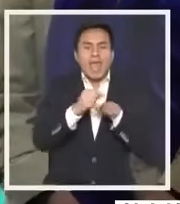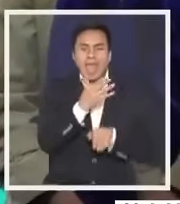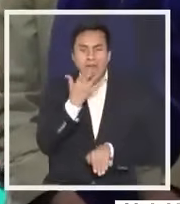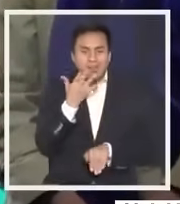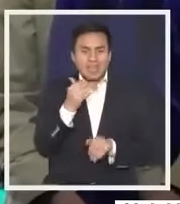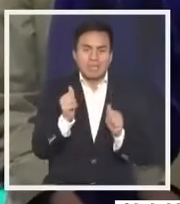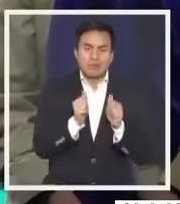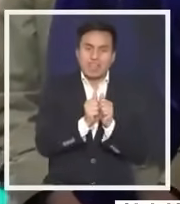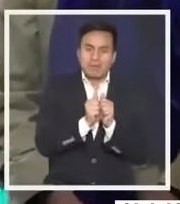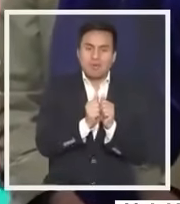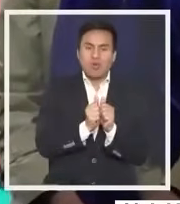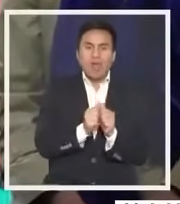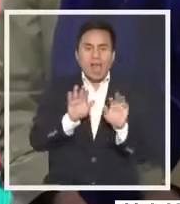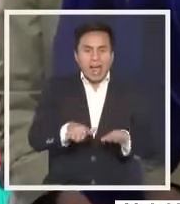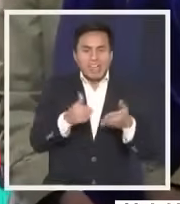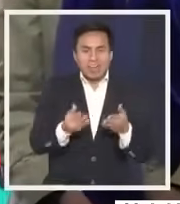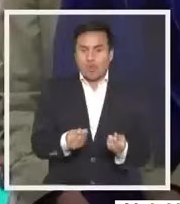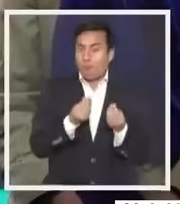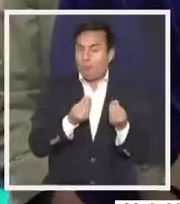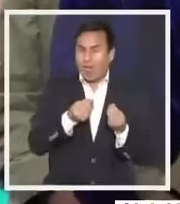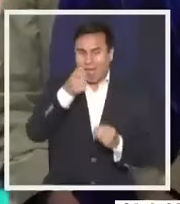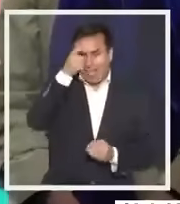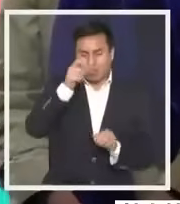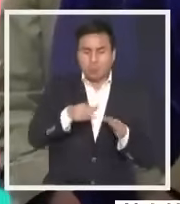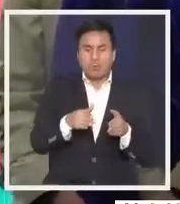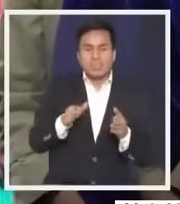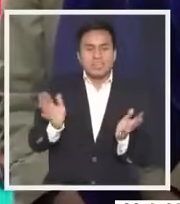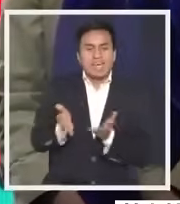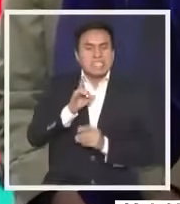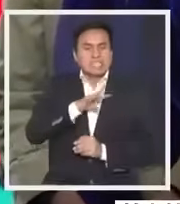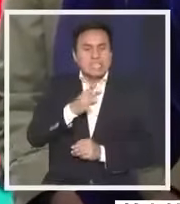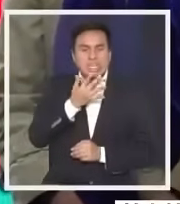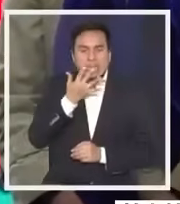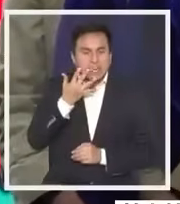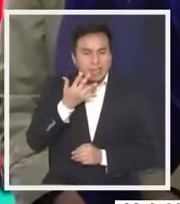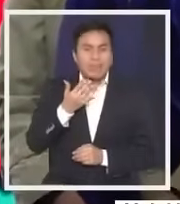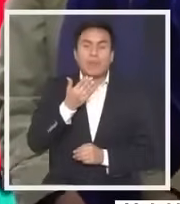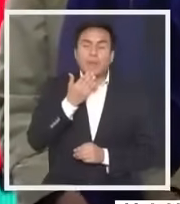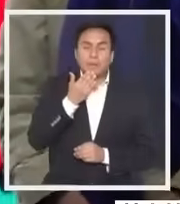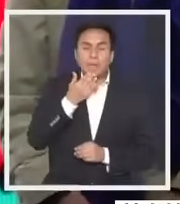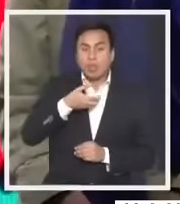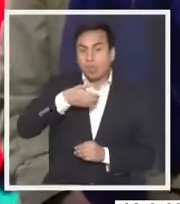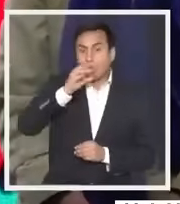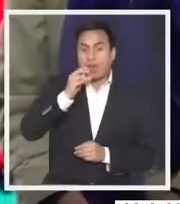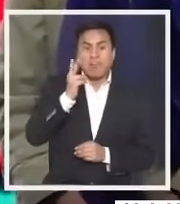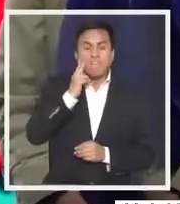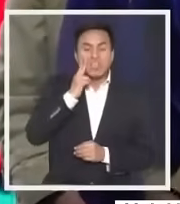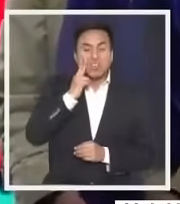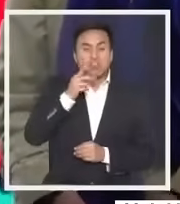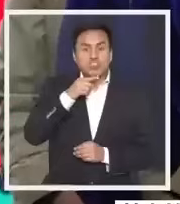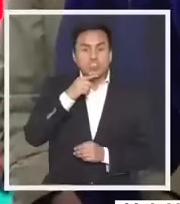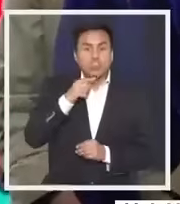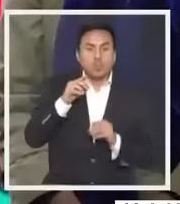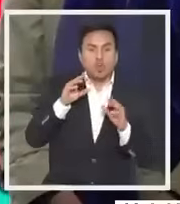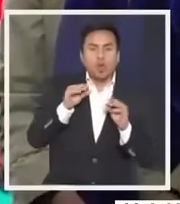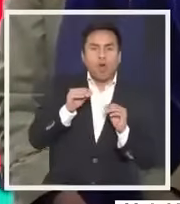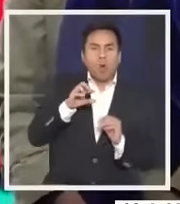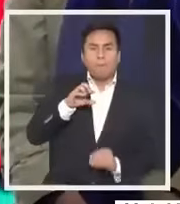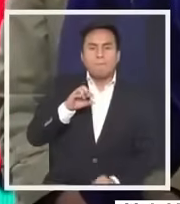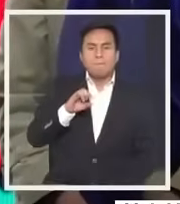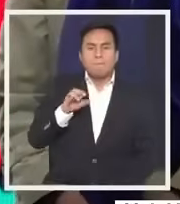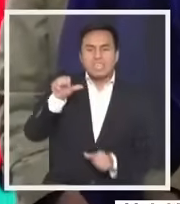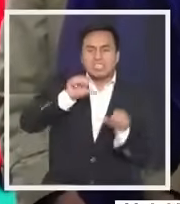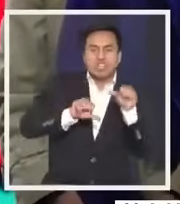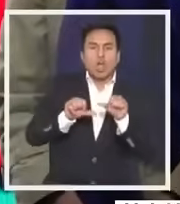un buen asado, una rica ensalada chilena, tomar vino tinto o una piscola para el que